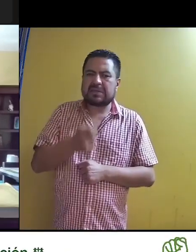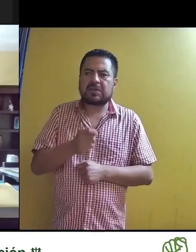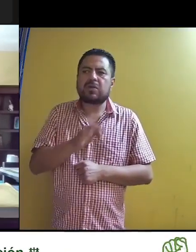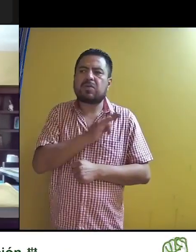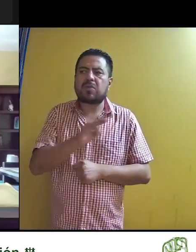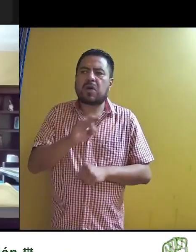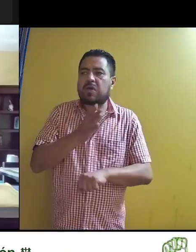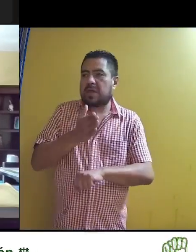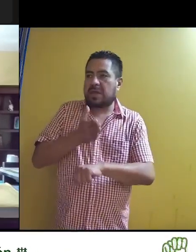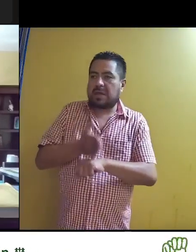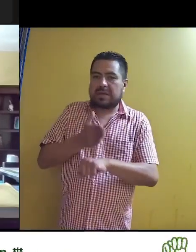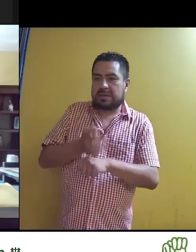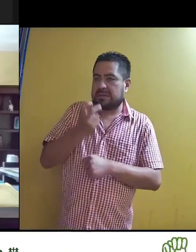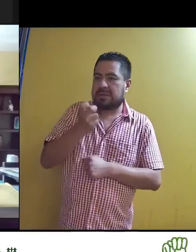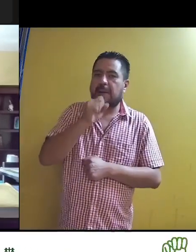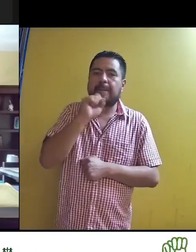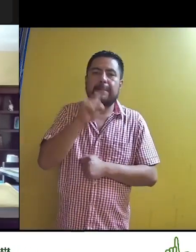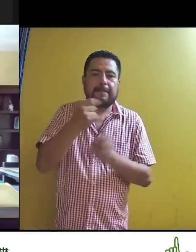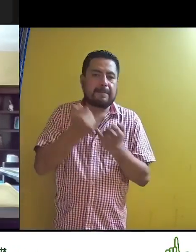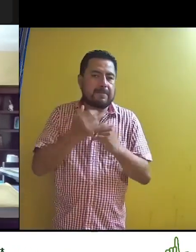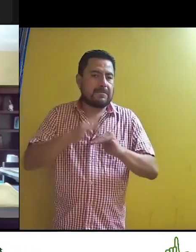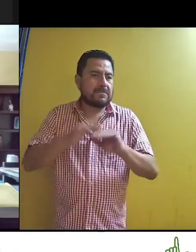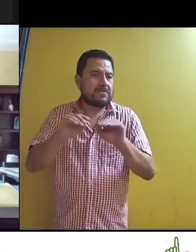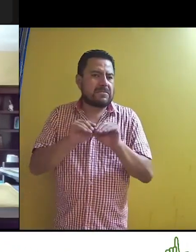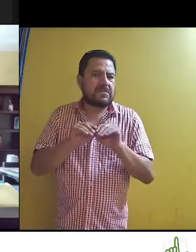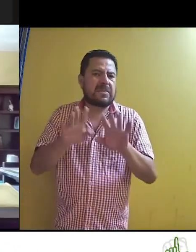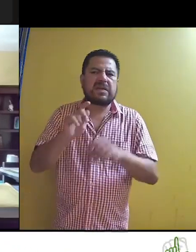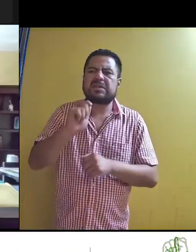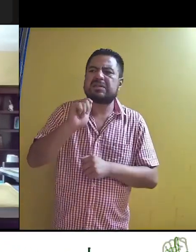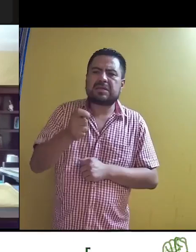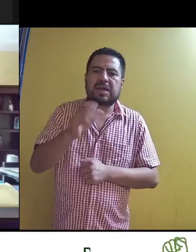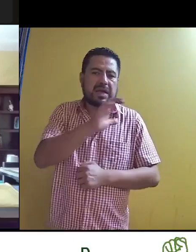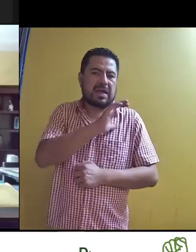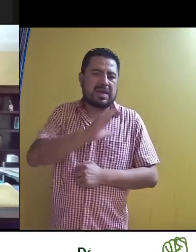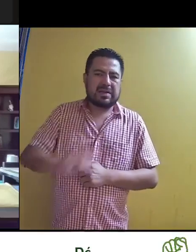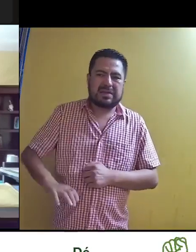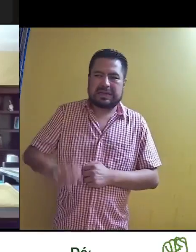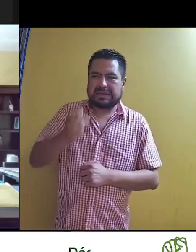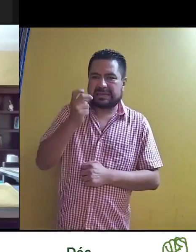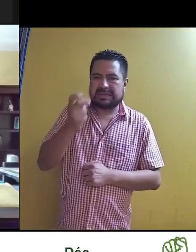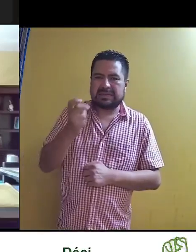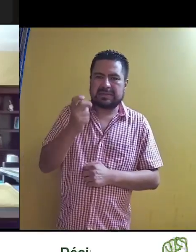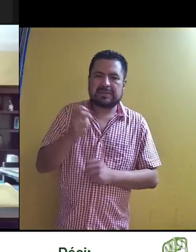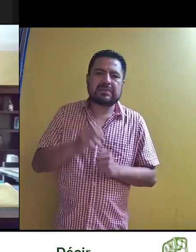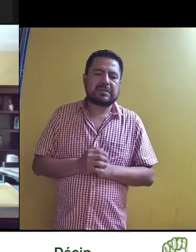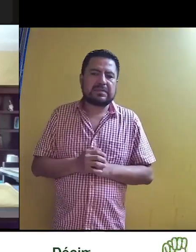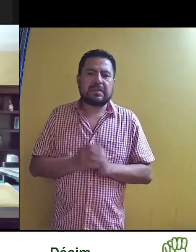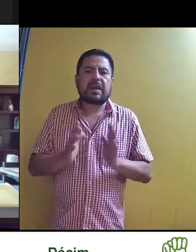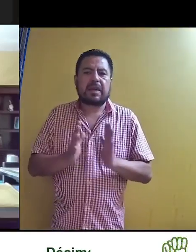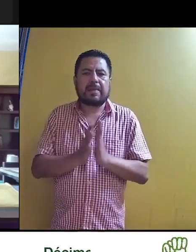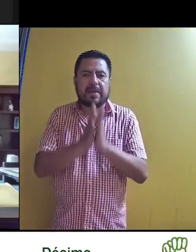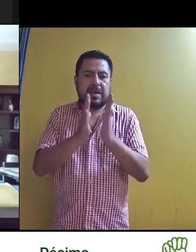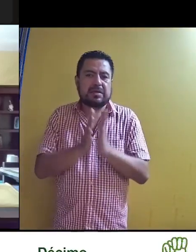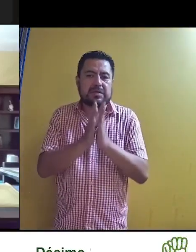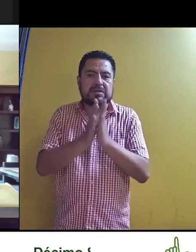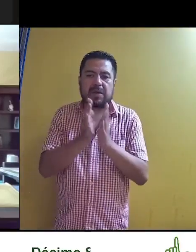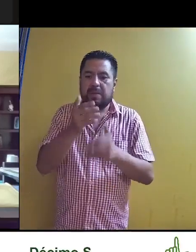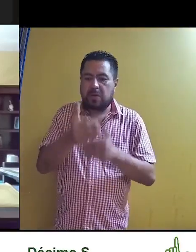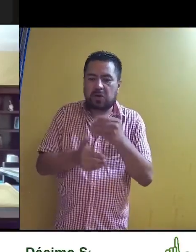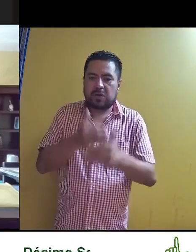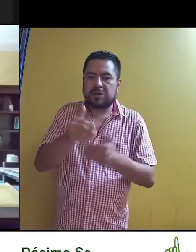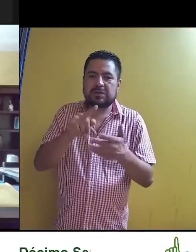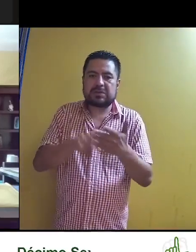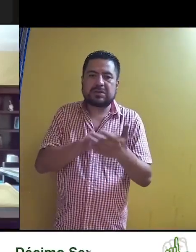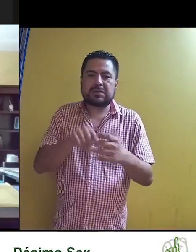tratar de sancionar esto, porque también está claro que el candidato en su momento participó en procesos